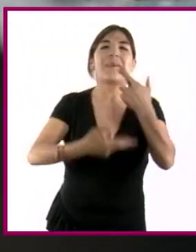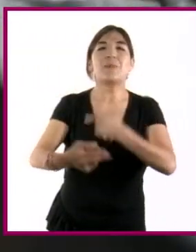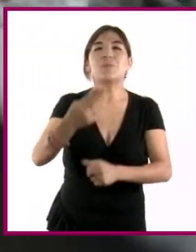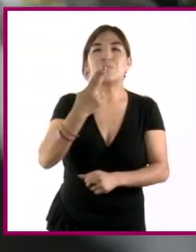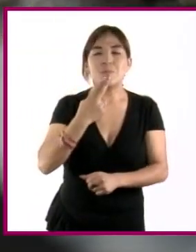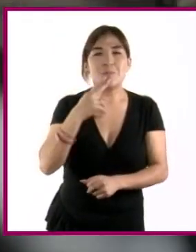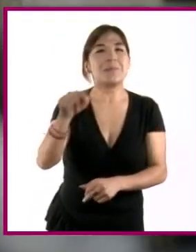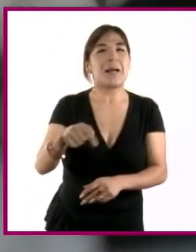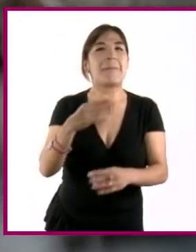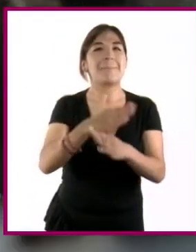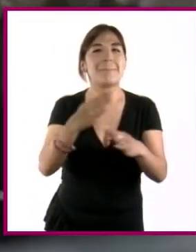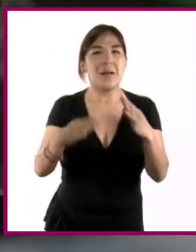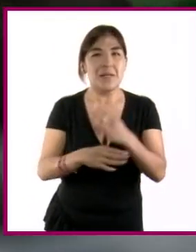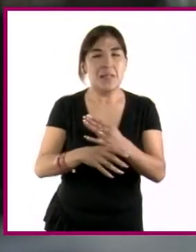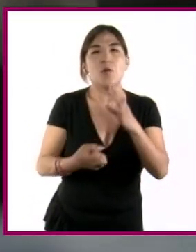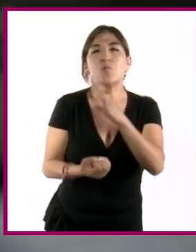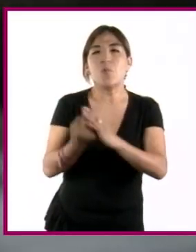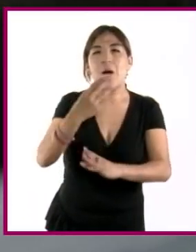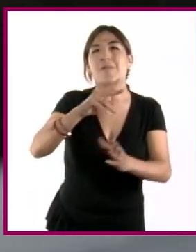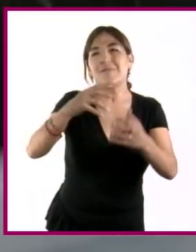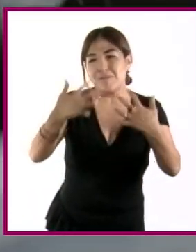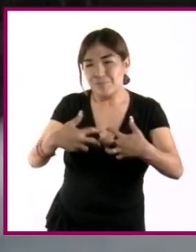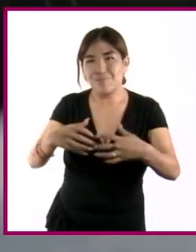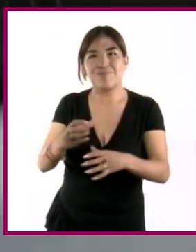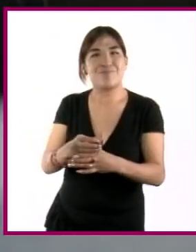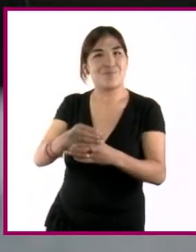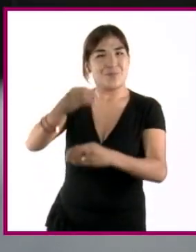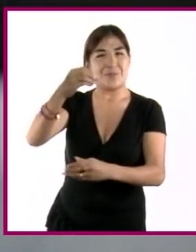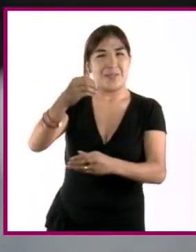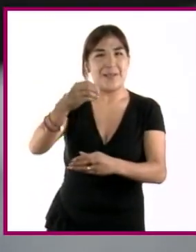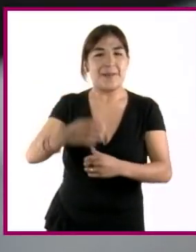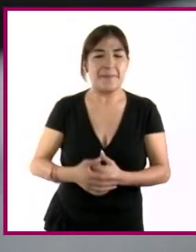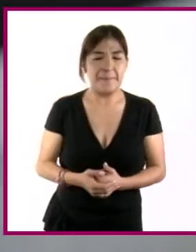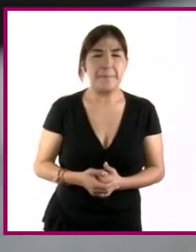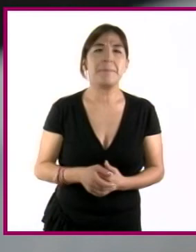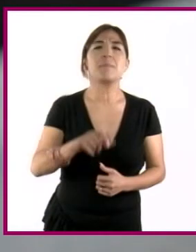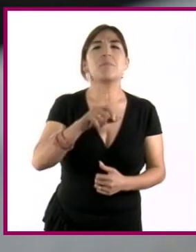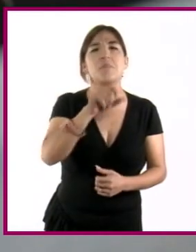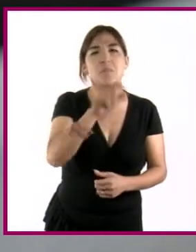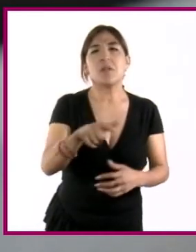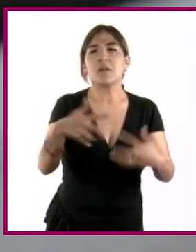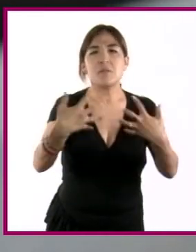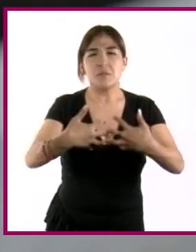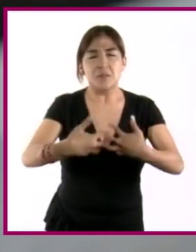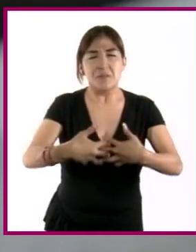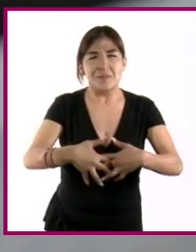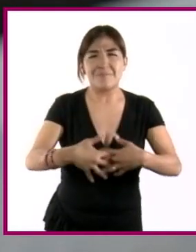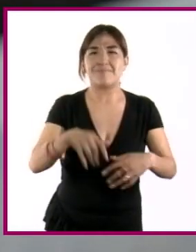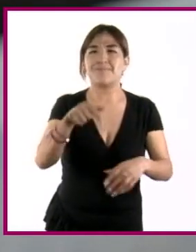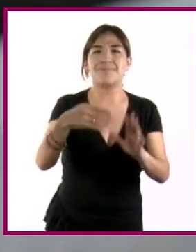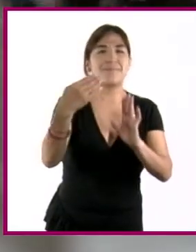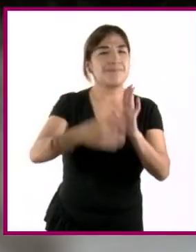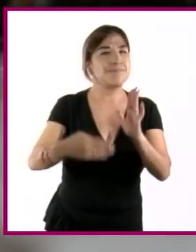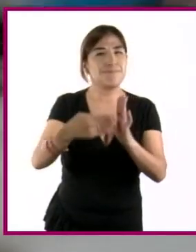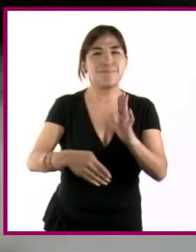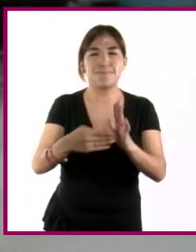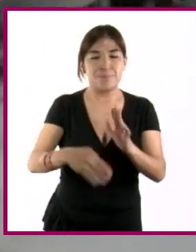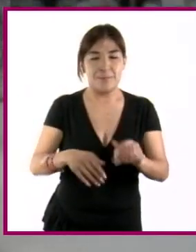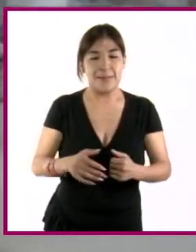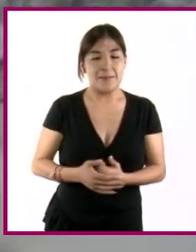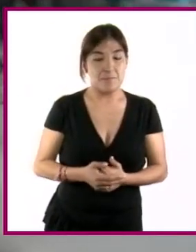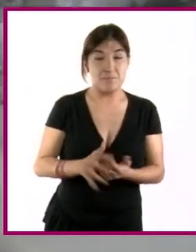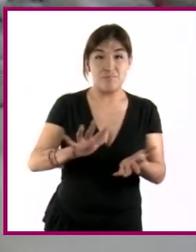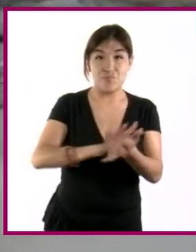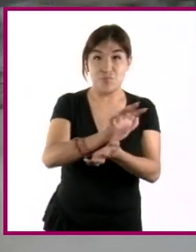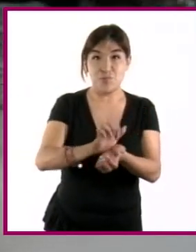de nuevos envases plásticos. Las fases del proceso de reciclaje de los residuos plásticos mecánicos son: